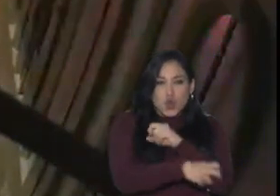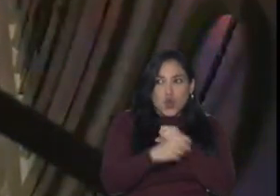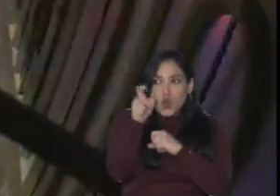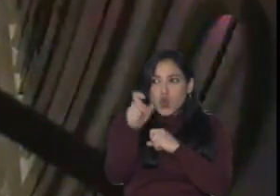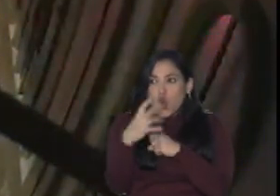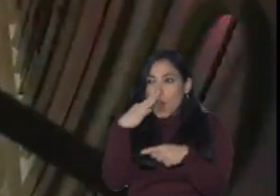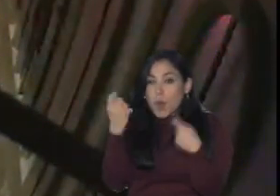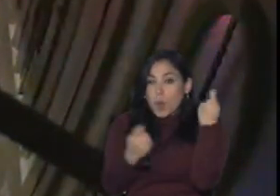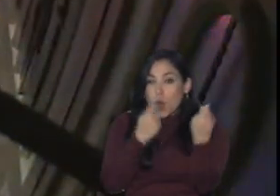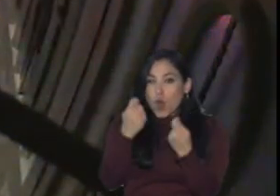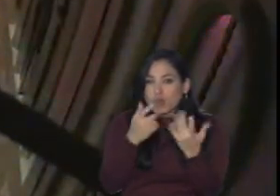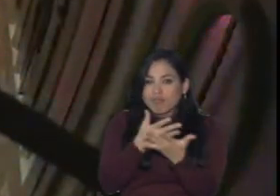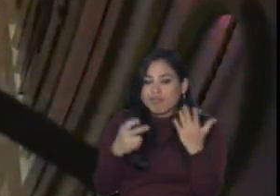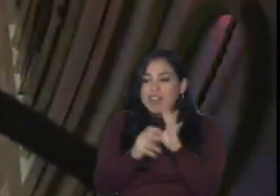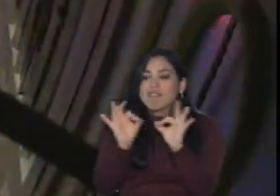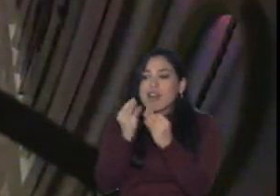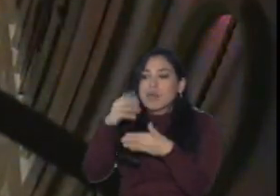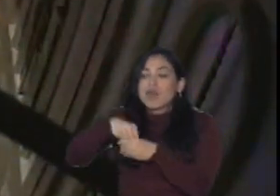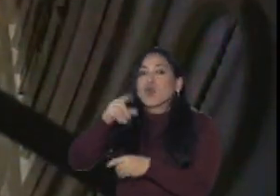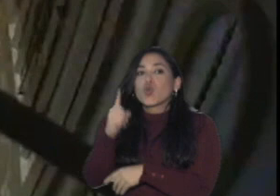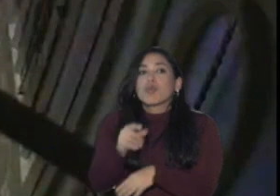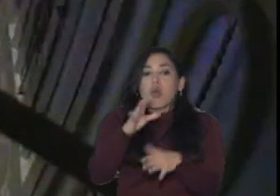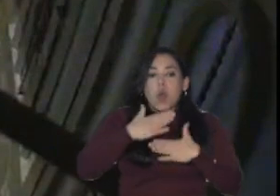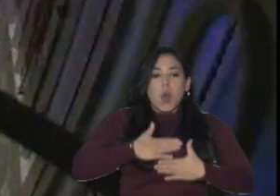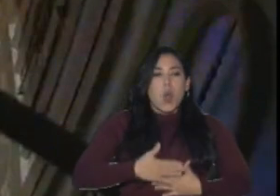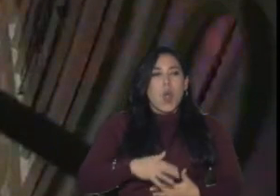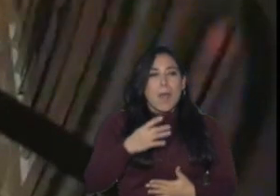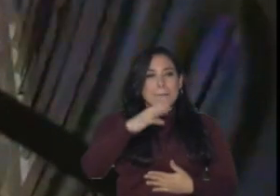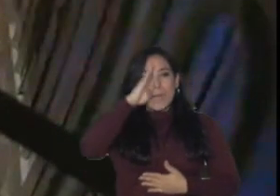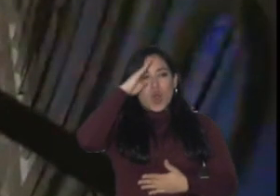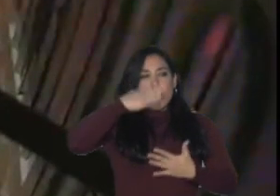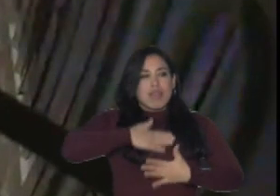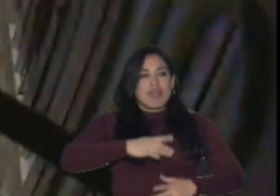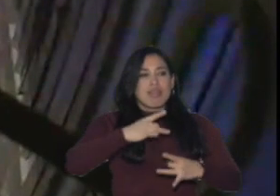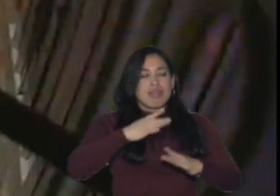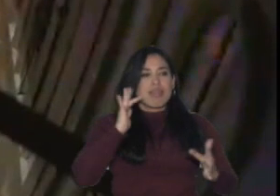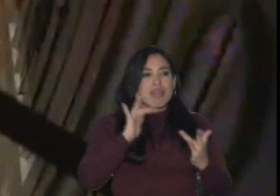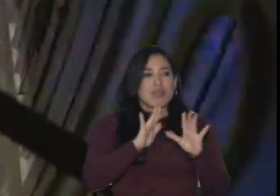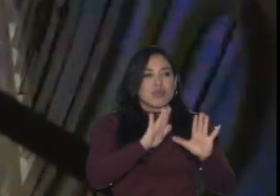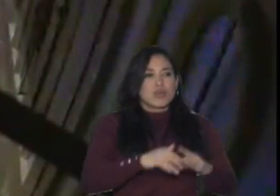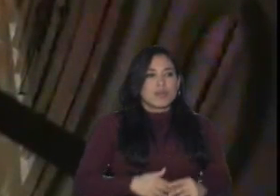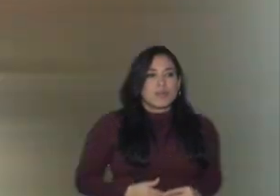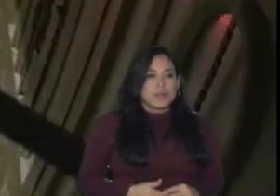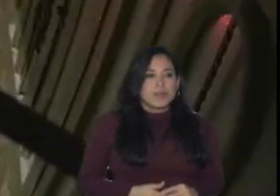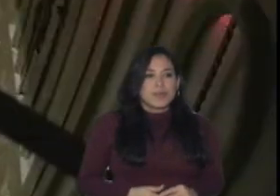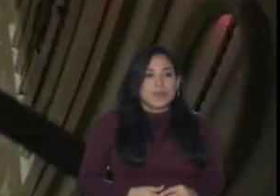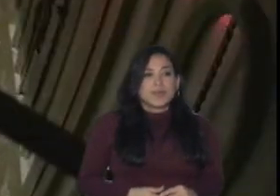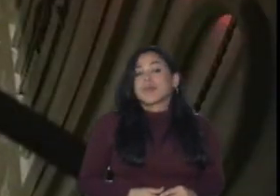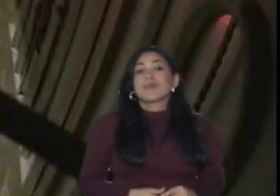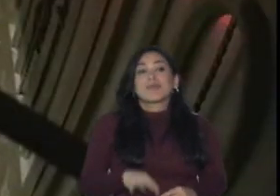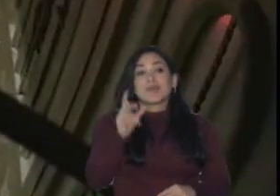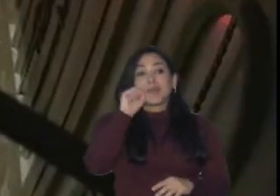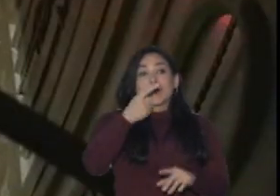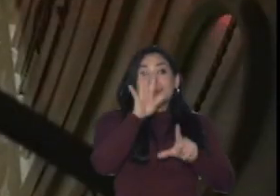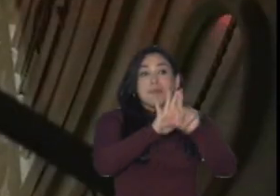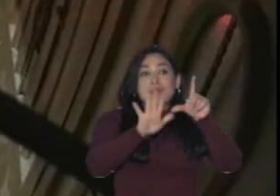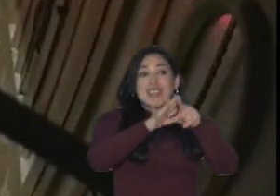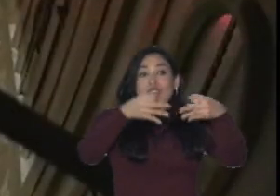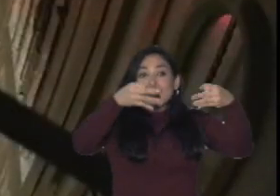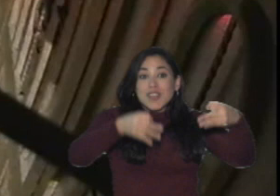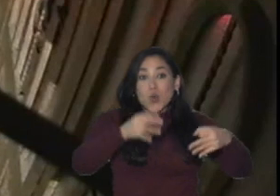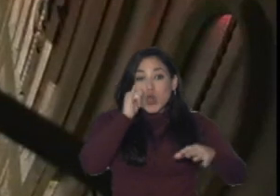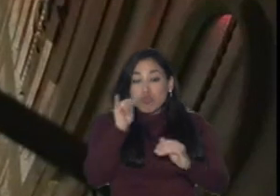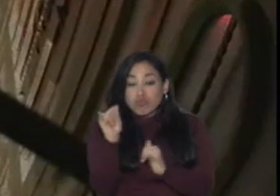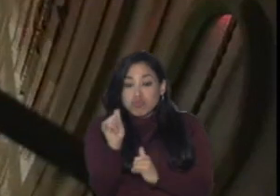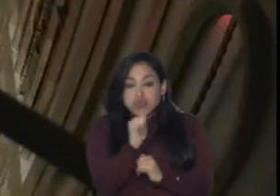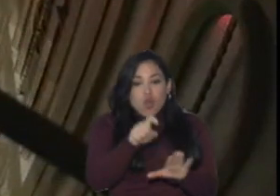un comerciante y toda su familia por parte de hombres vestidos de policías. En este video de cámara de seguridad quedó